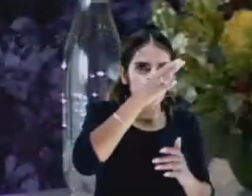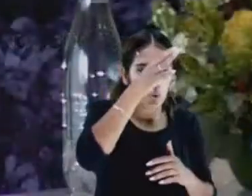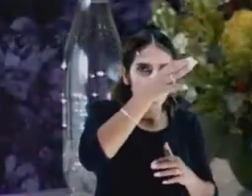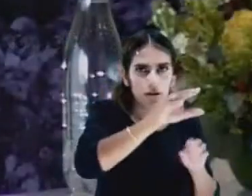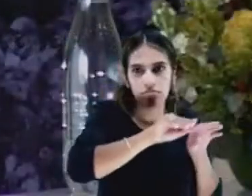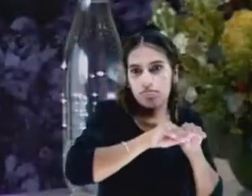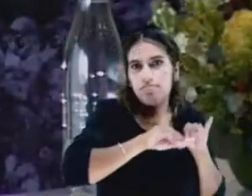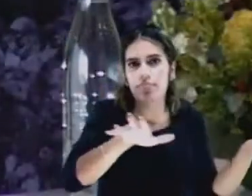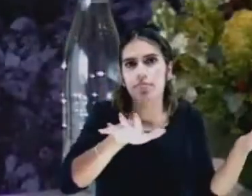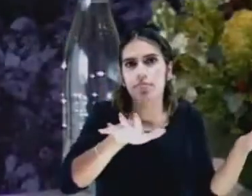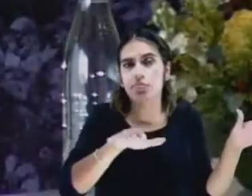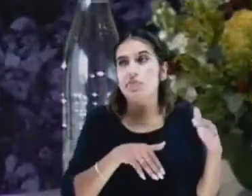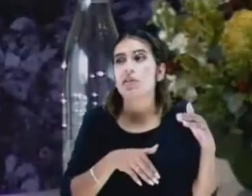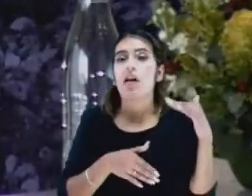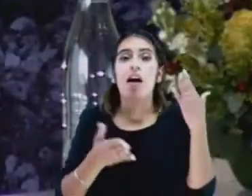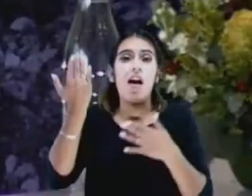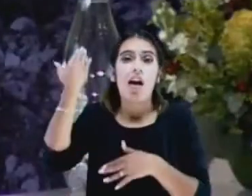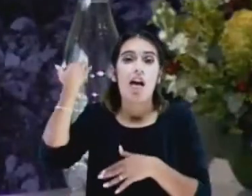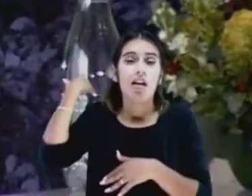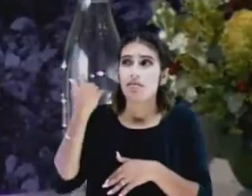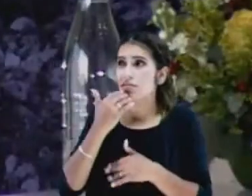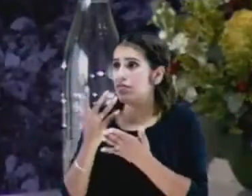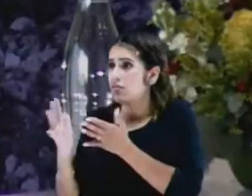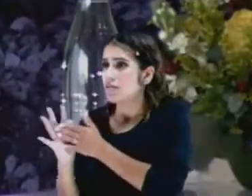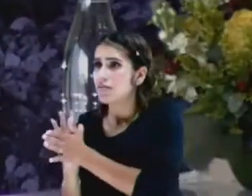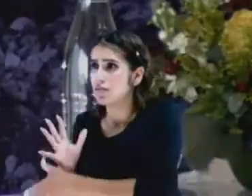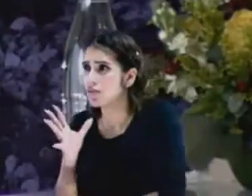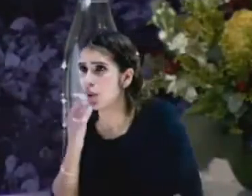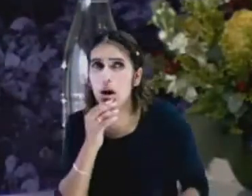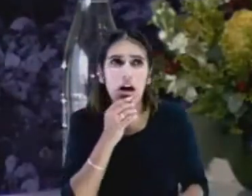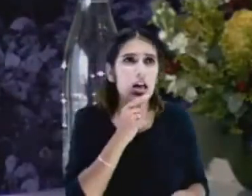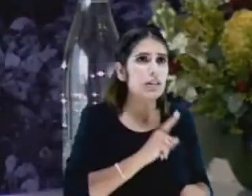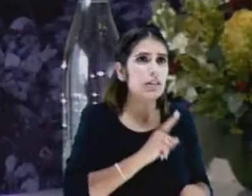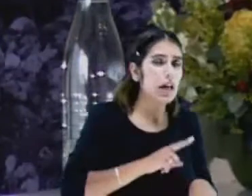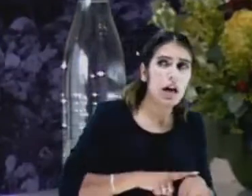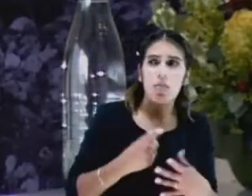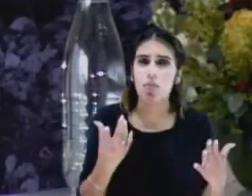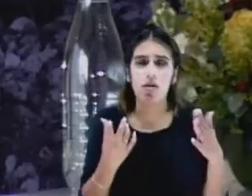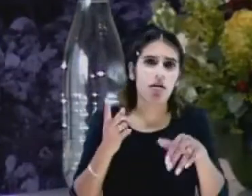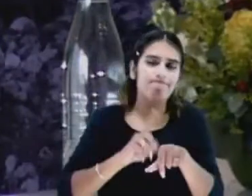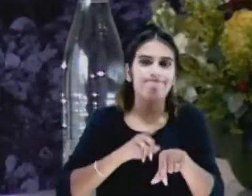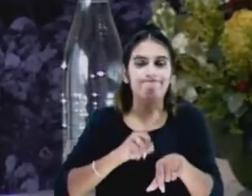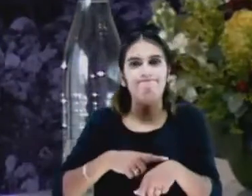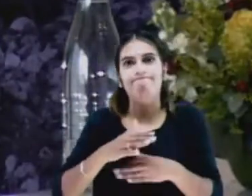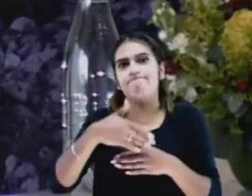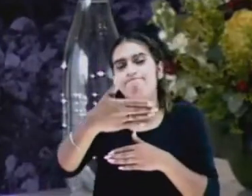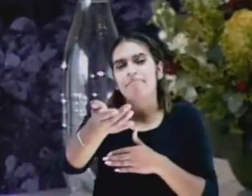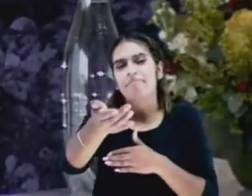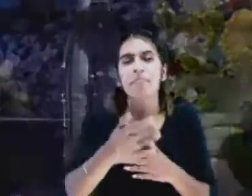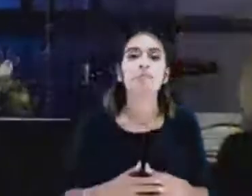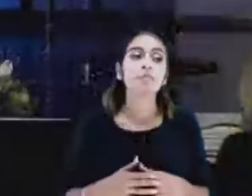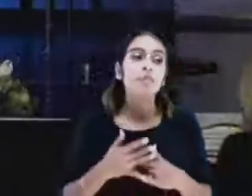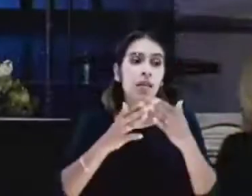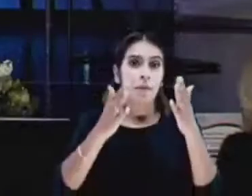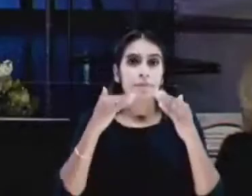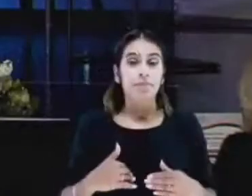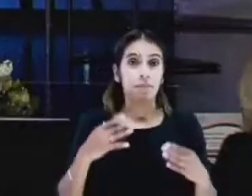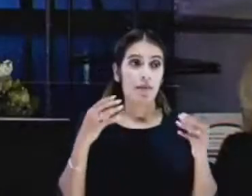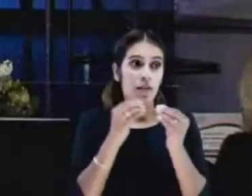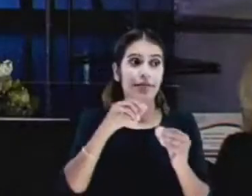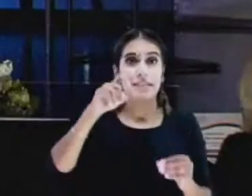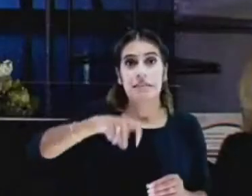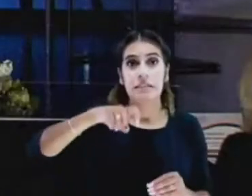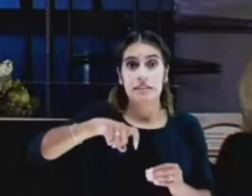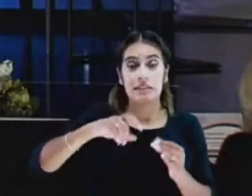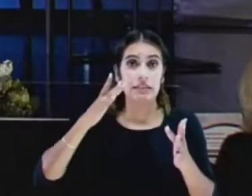información nos toca pedir un auto y hoy ante ese tema se demora la necesidad de la comunicación pues yo creo que ese es un tema bien importante